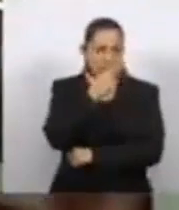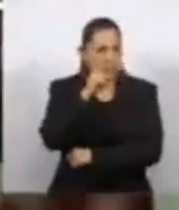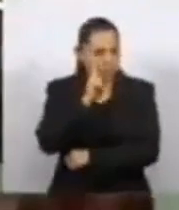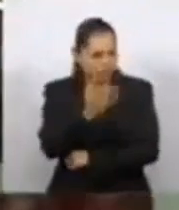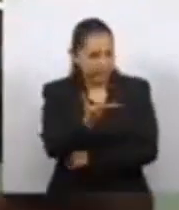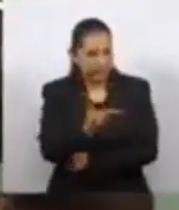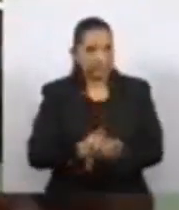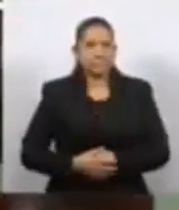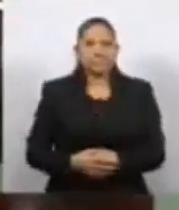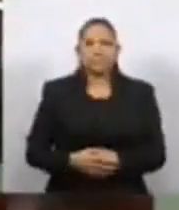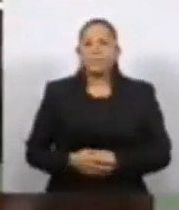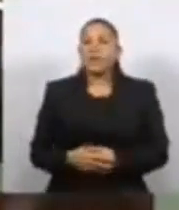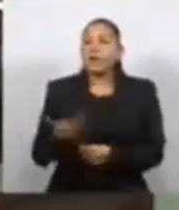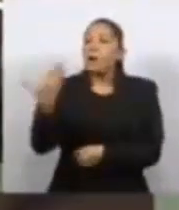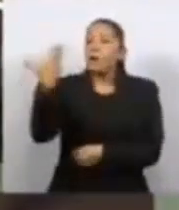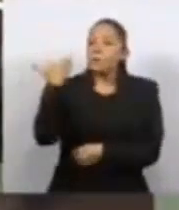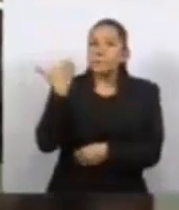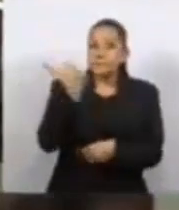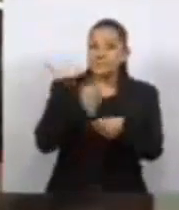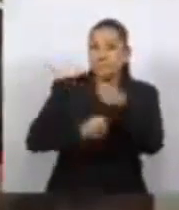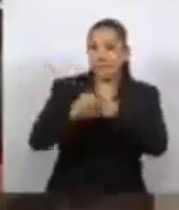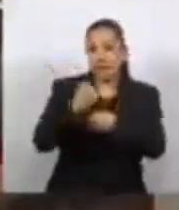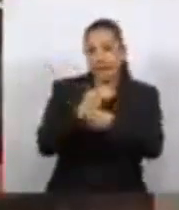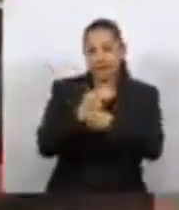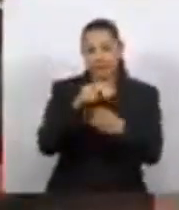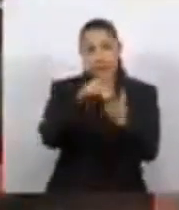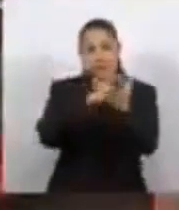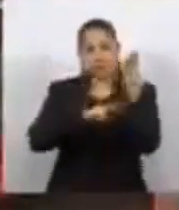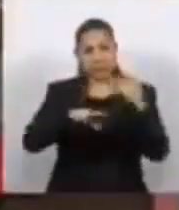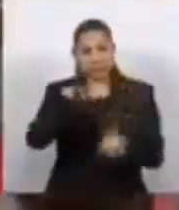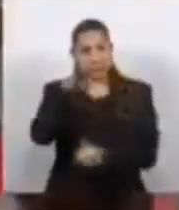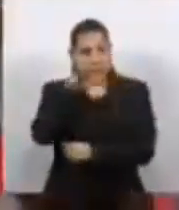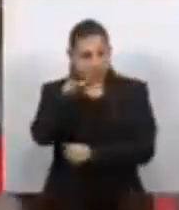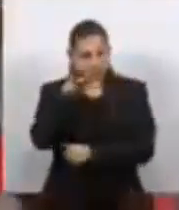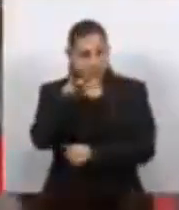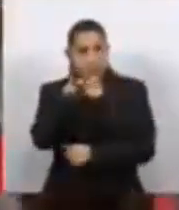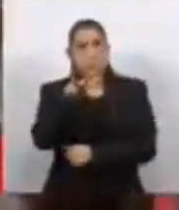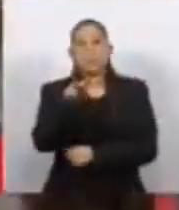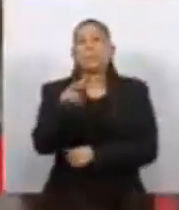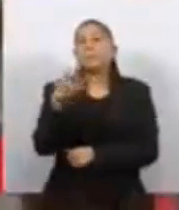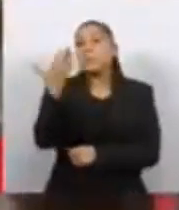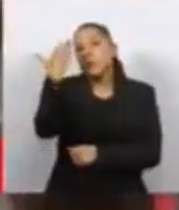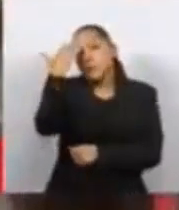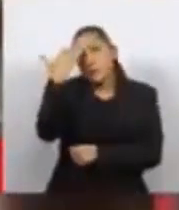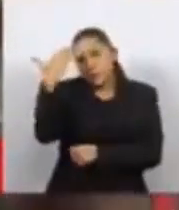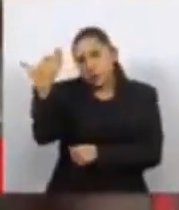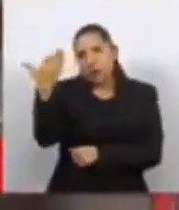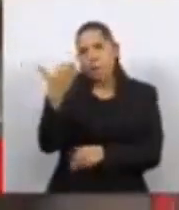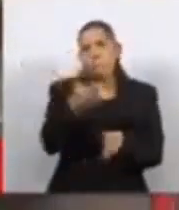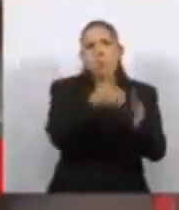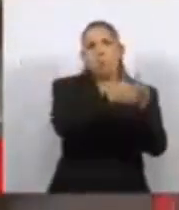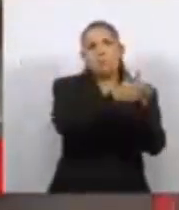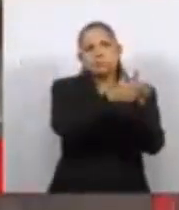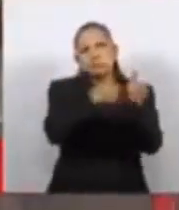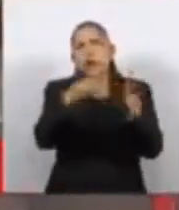En el año 2018, a pesar de nuestras legítimas y sanas